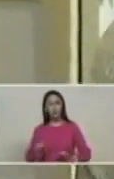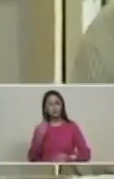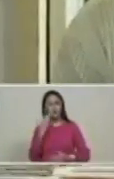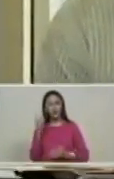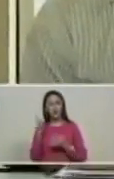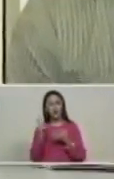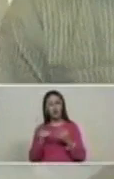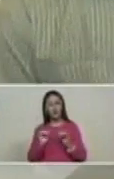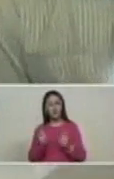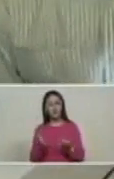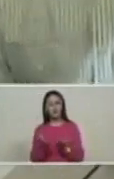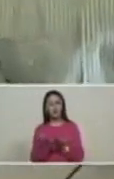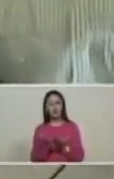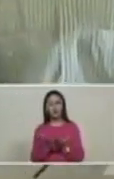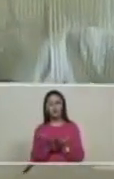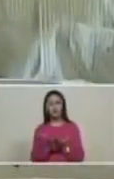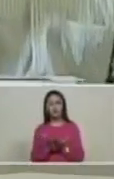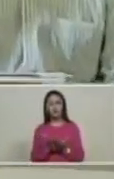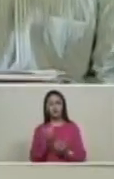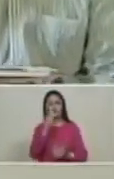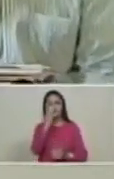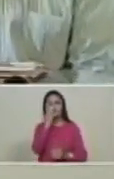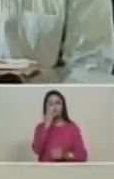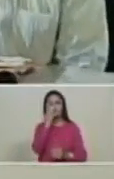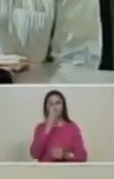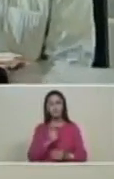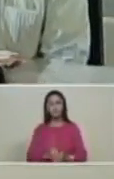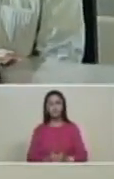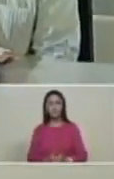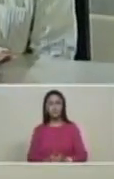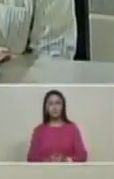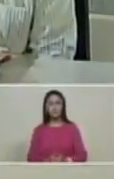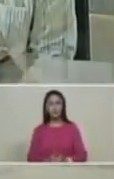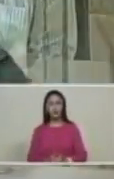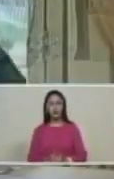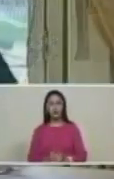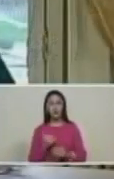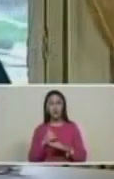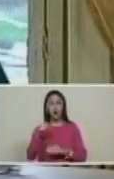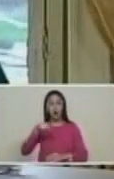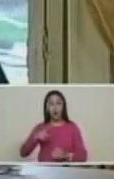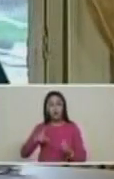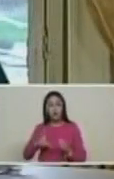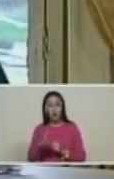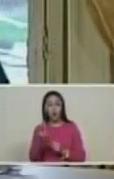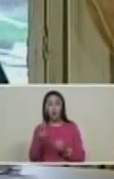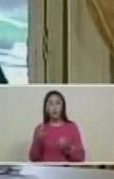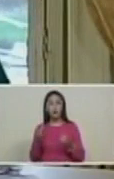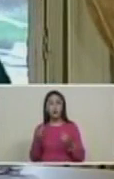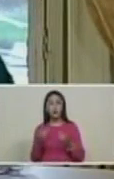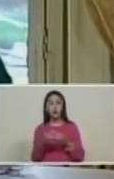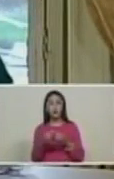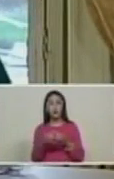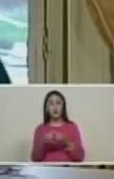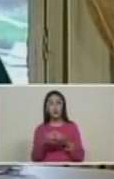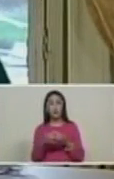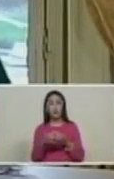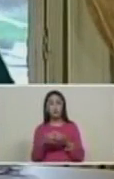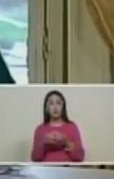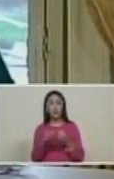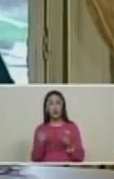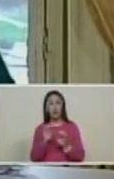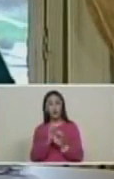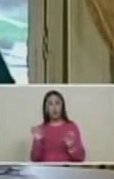de clases aquí. Igualmente, hoy estamos inaugurando un conjunto de instalaciones